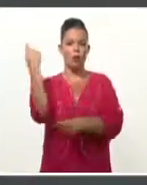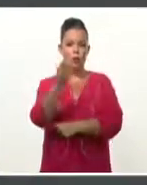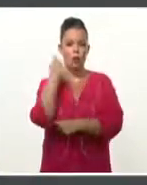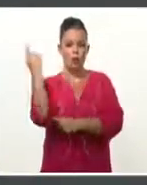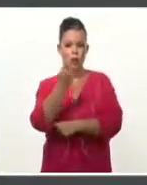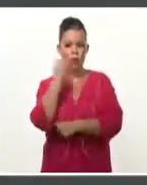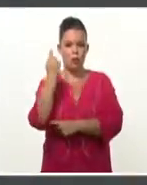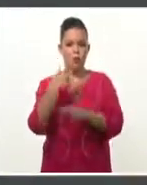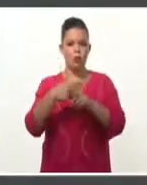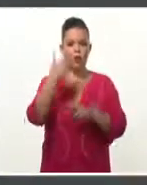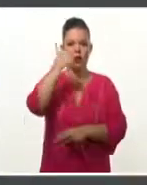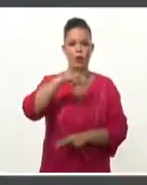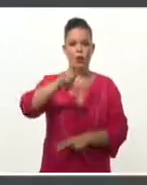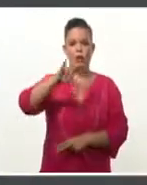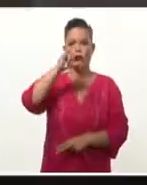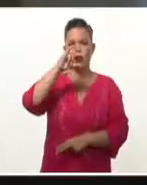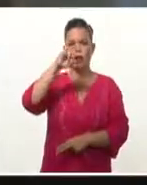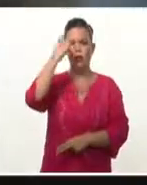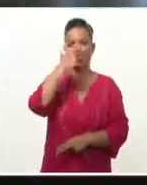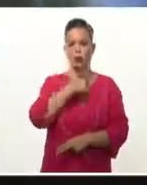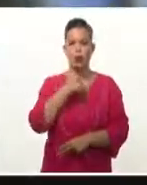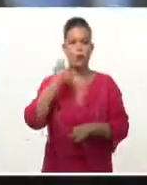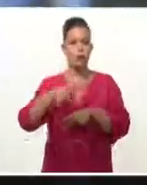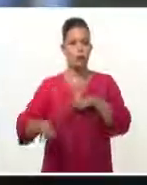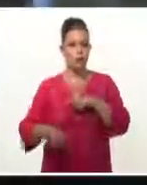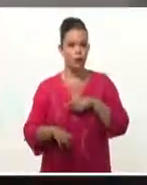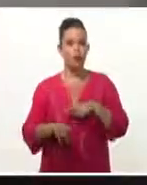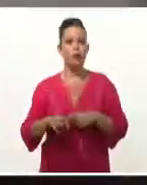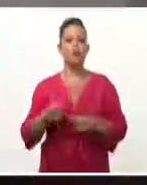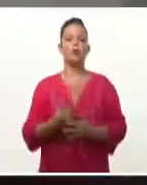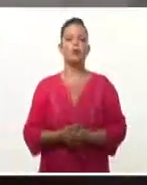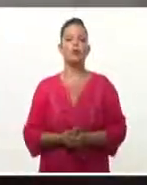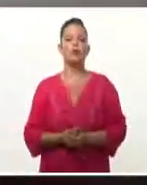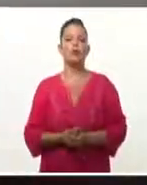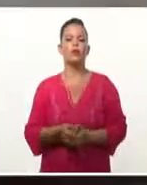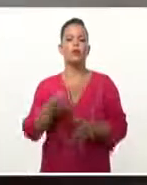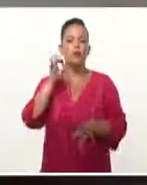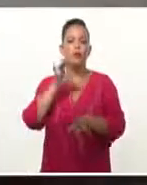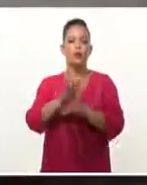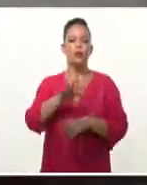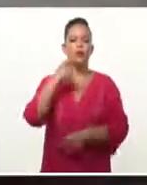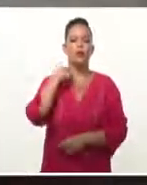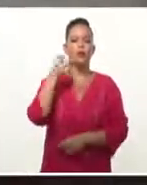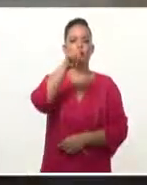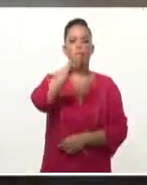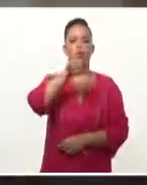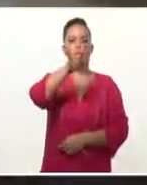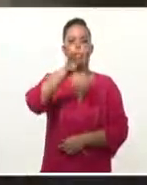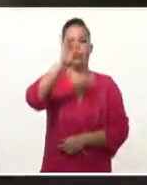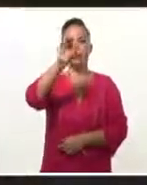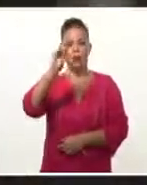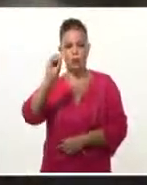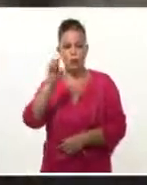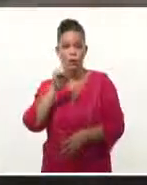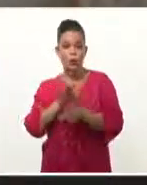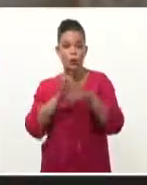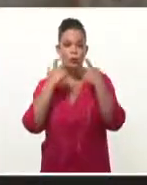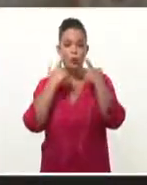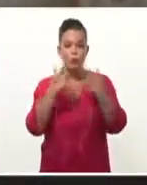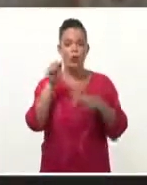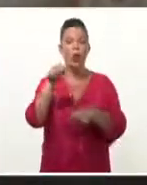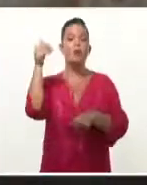Gitana Cruz, personaje que la lanzó a la popularidad en la primera década de 1970. Su participación en varias